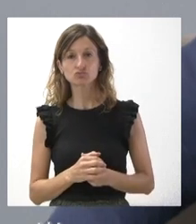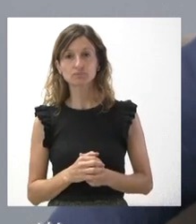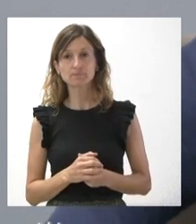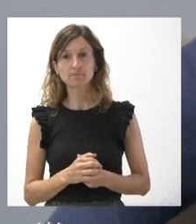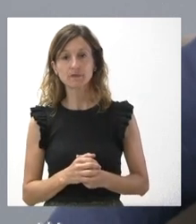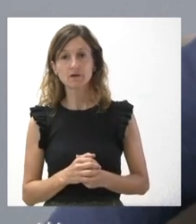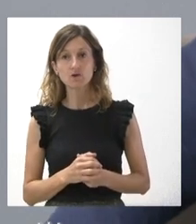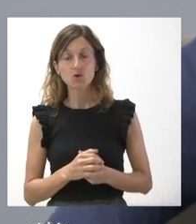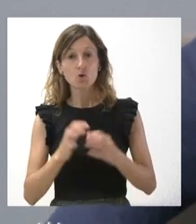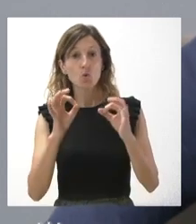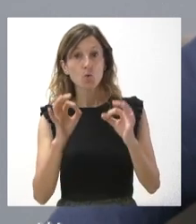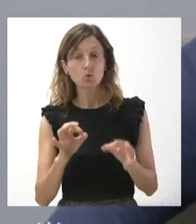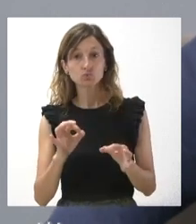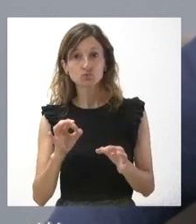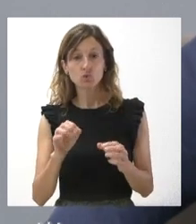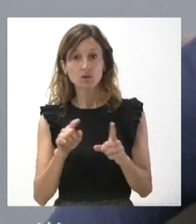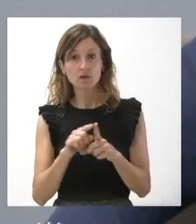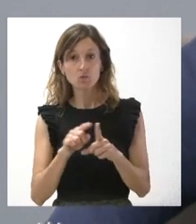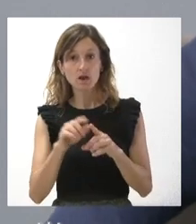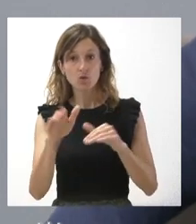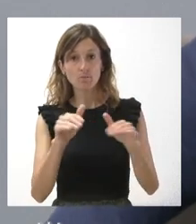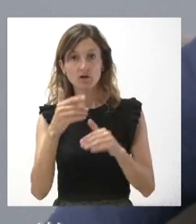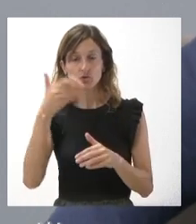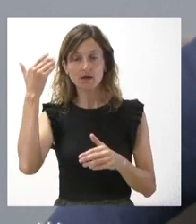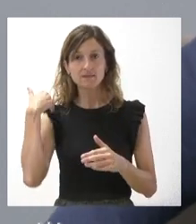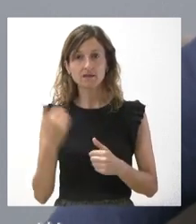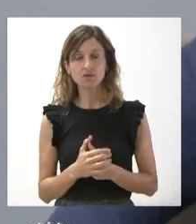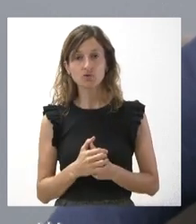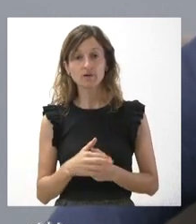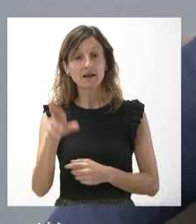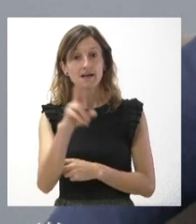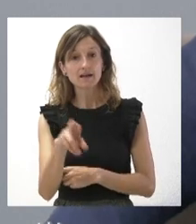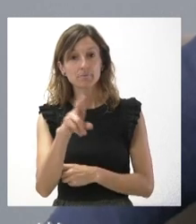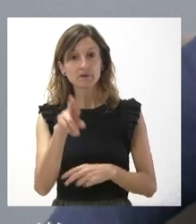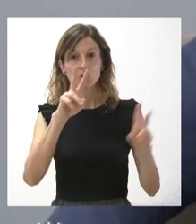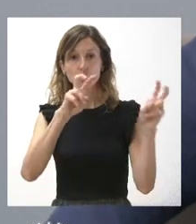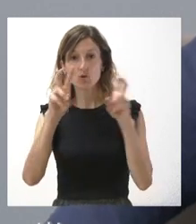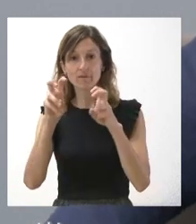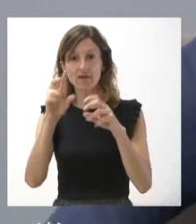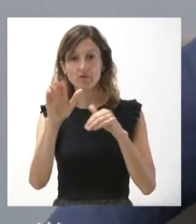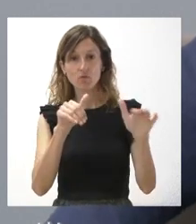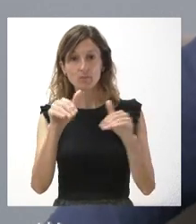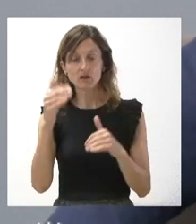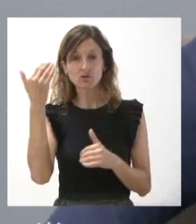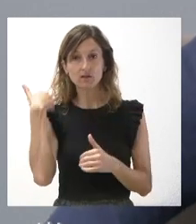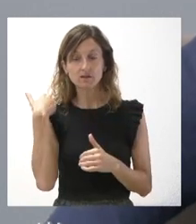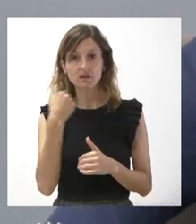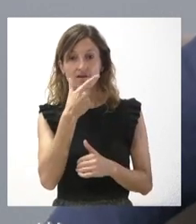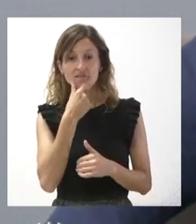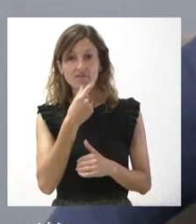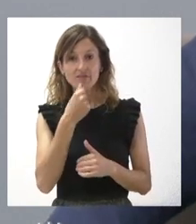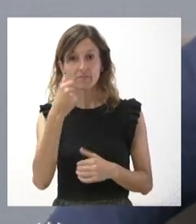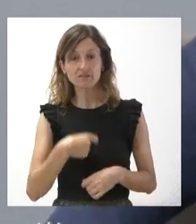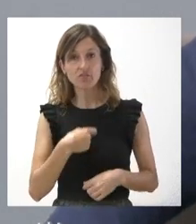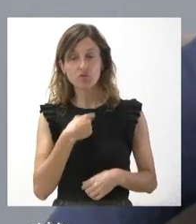del momento de la franja en que lo recibían en la convocatoria anterior. Repito que es una novedad de esta convocatoria anterior que hace más fácil al ciudadano